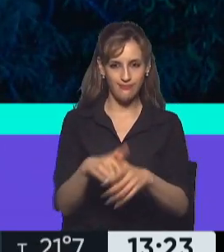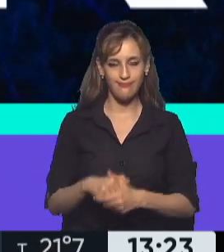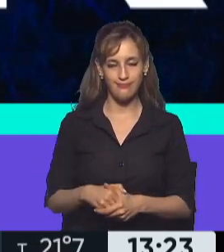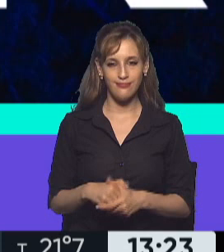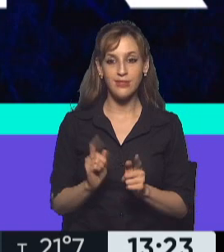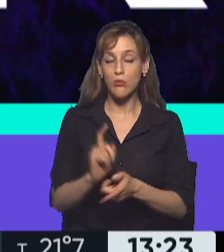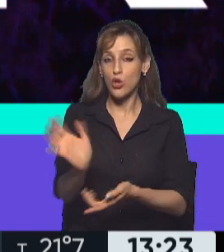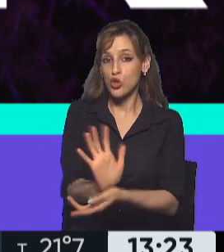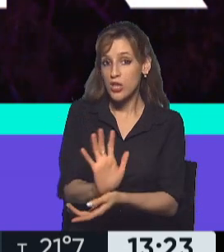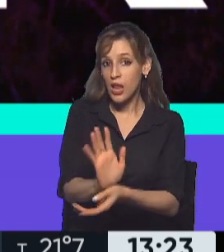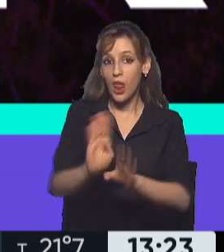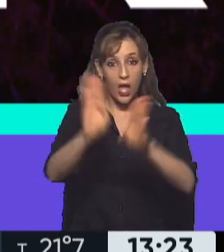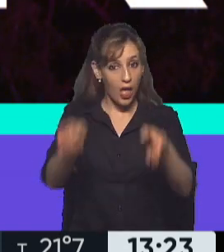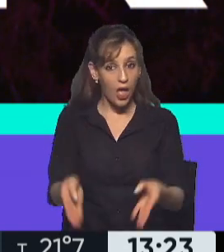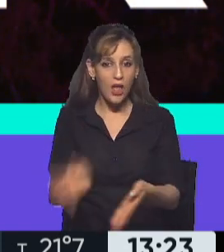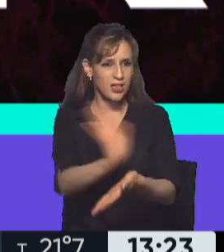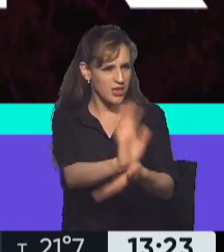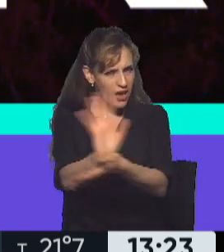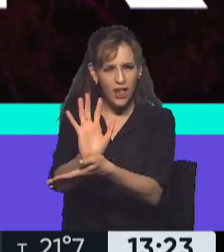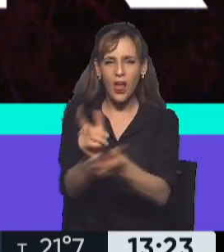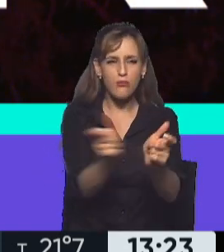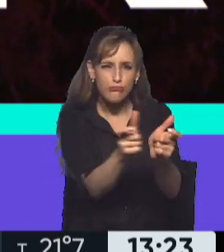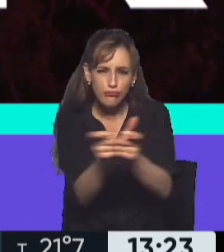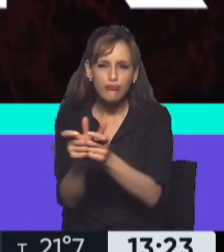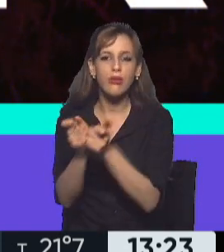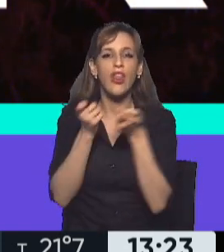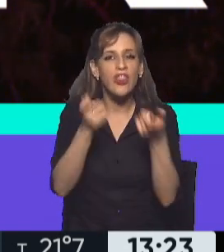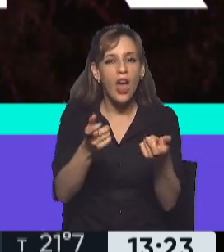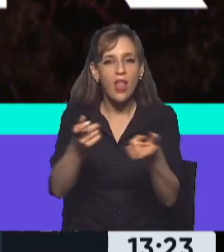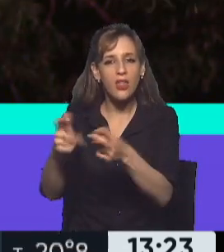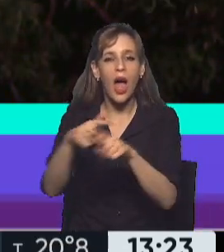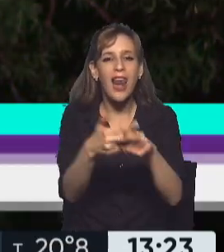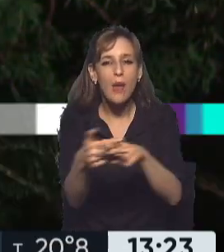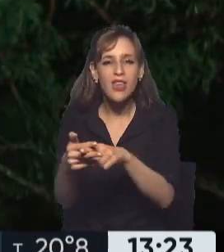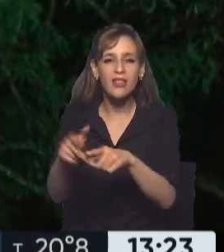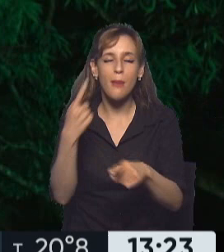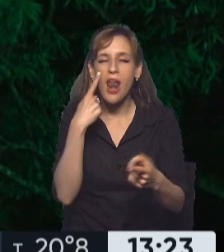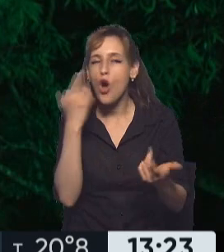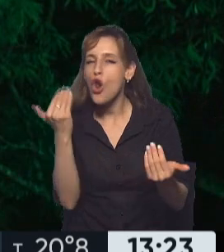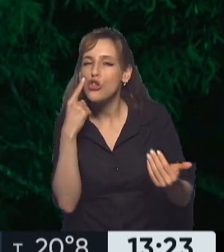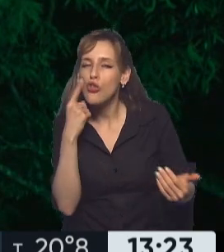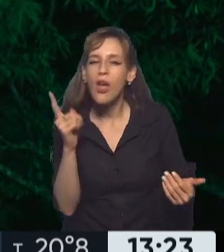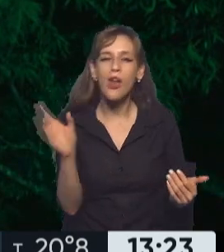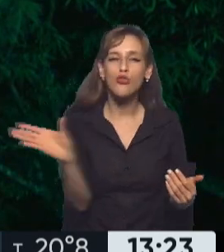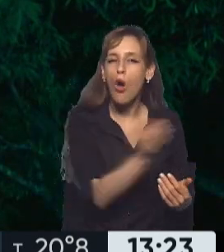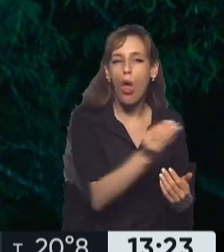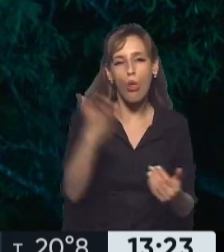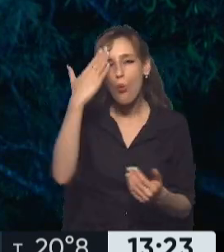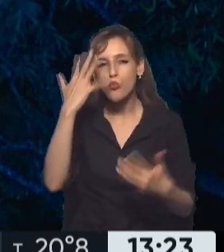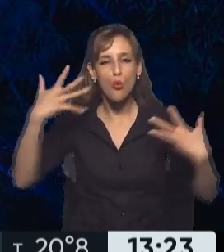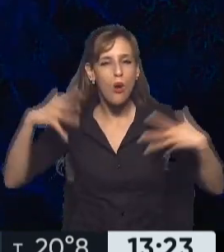el cine puede dar herramientas para observar de otras formas la interculturalidad, ¿no?